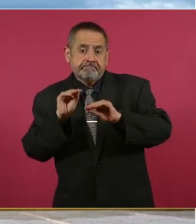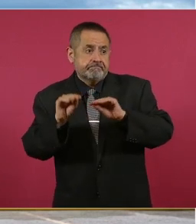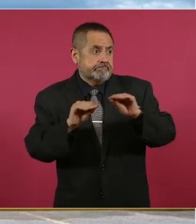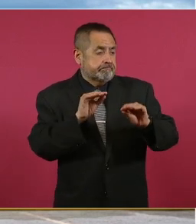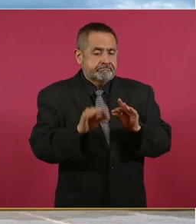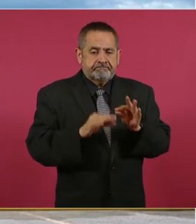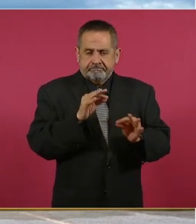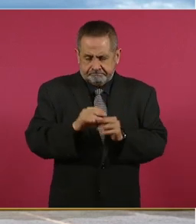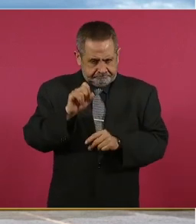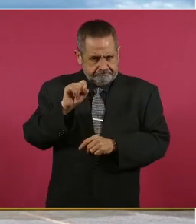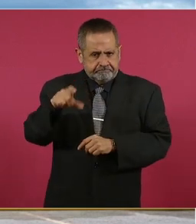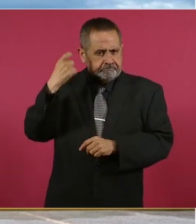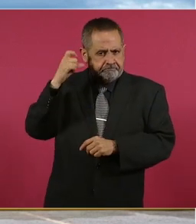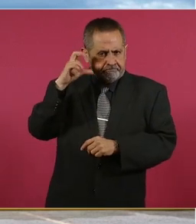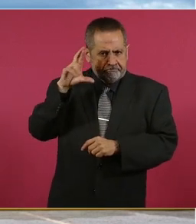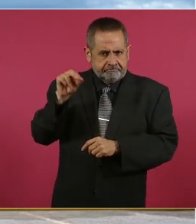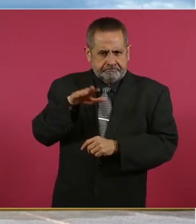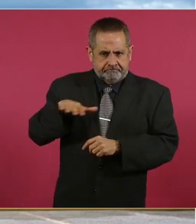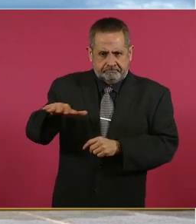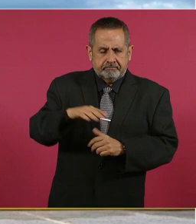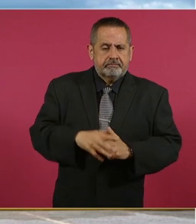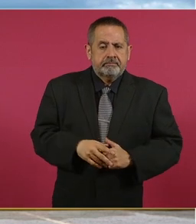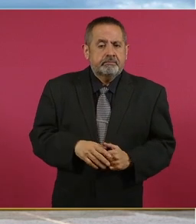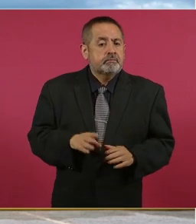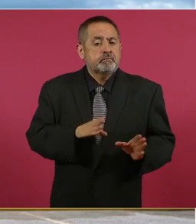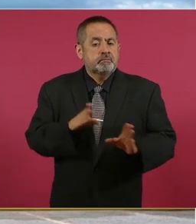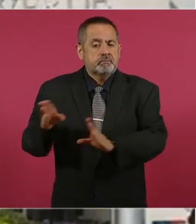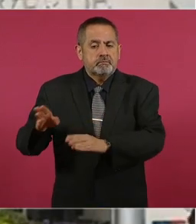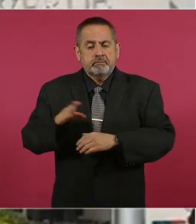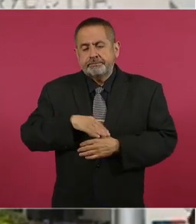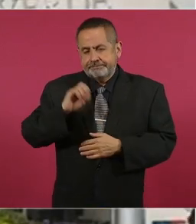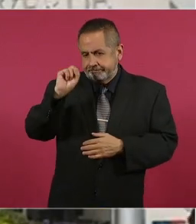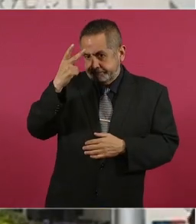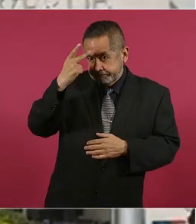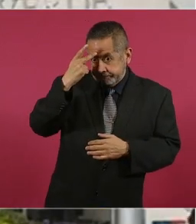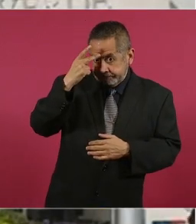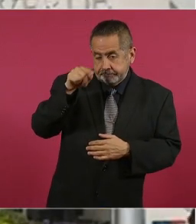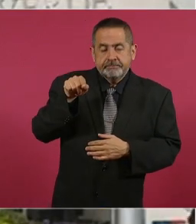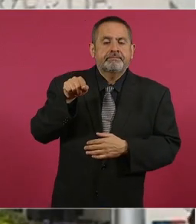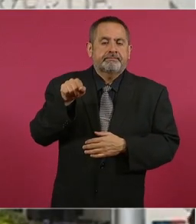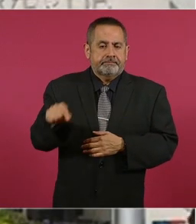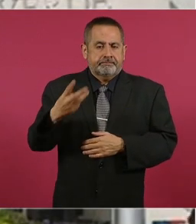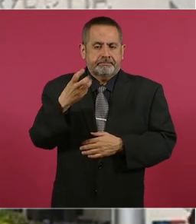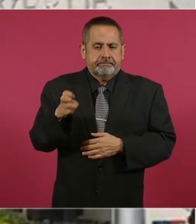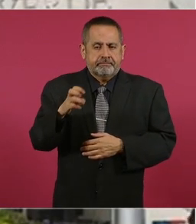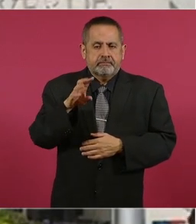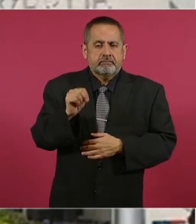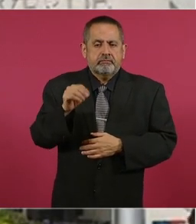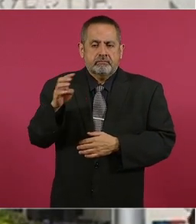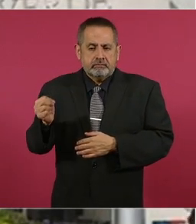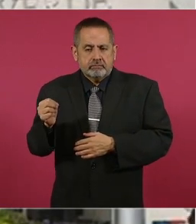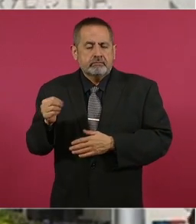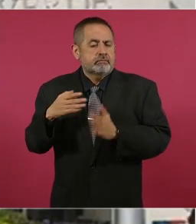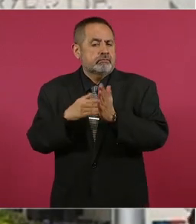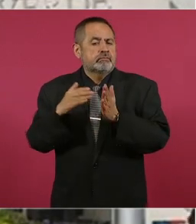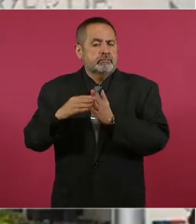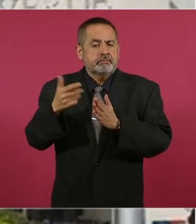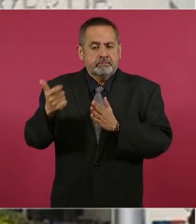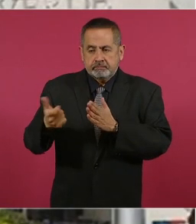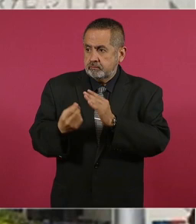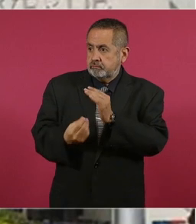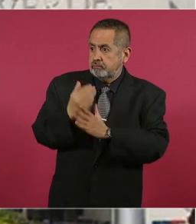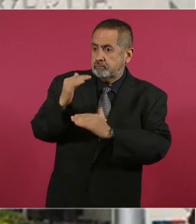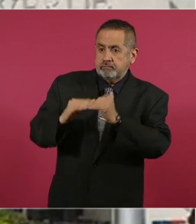en Quintana Roo. Finalmente, en el caso de San Luis Potosí, hay una inversión de 399 millones de pesos en el módulo nuevo